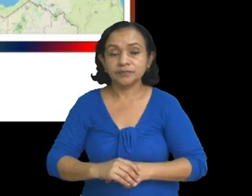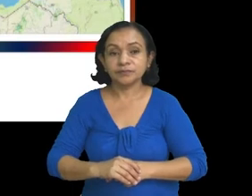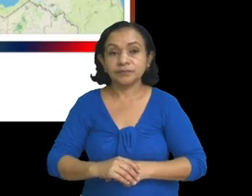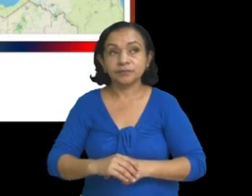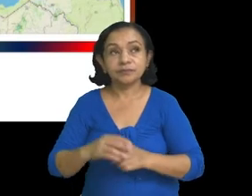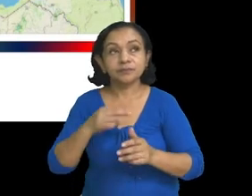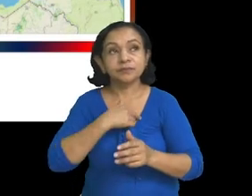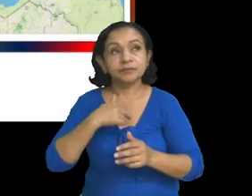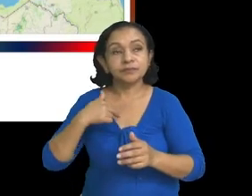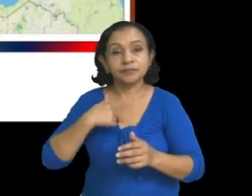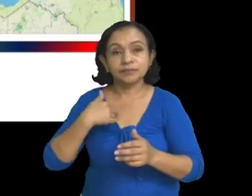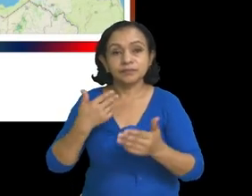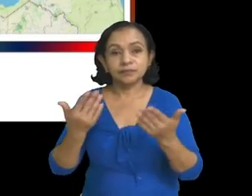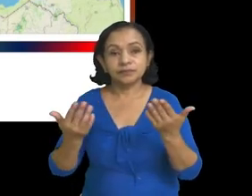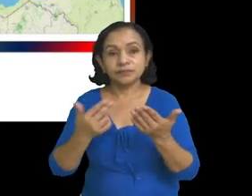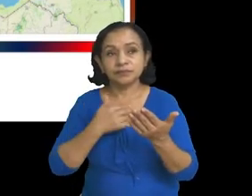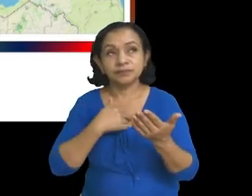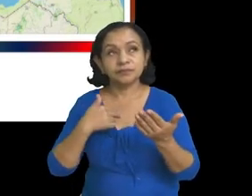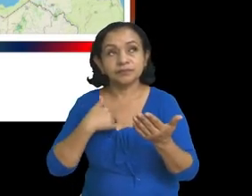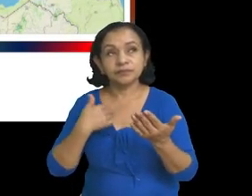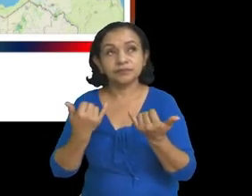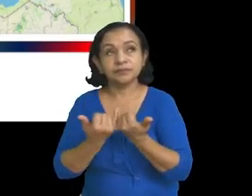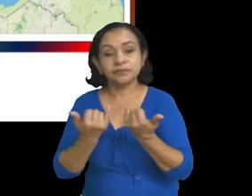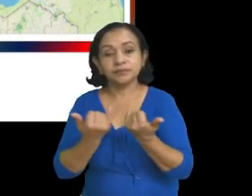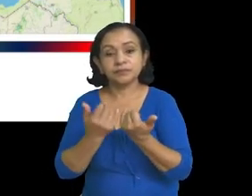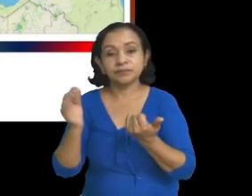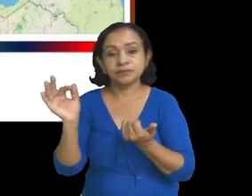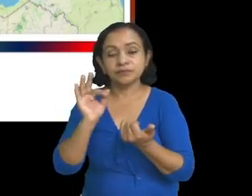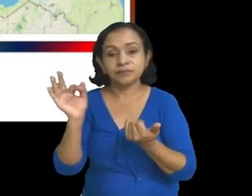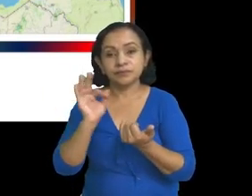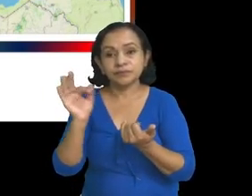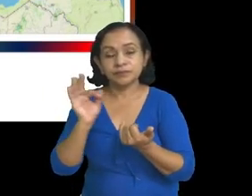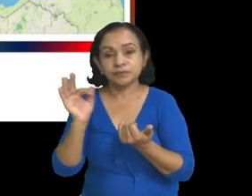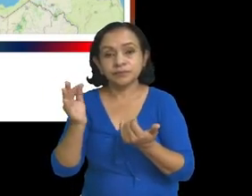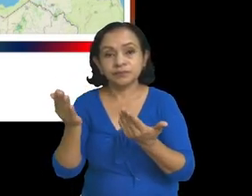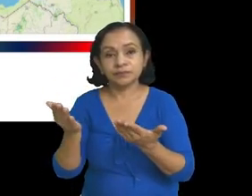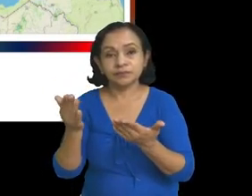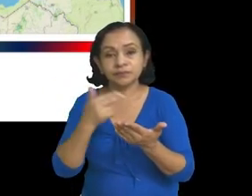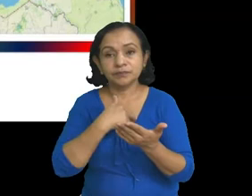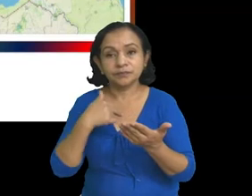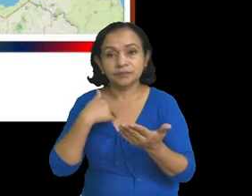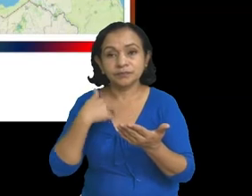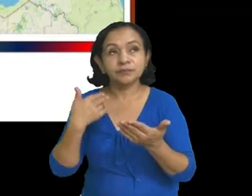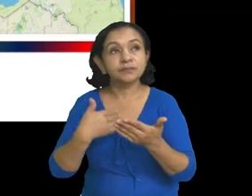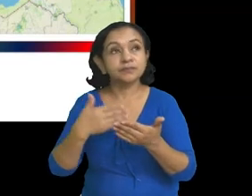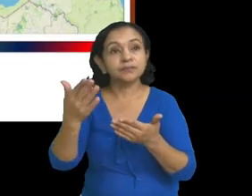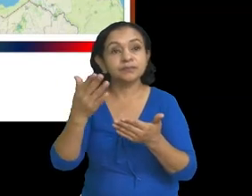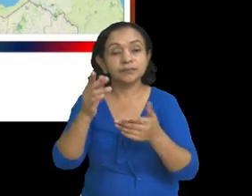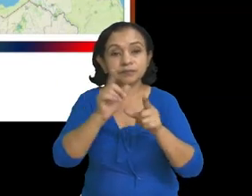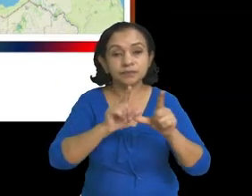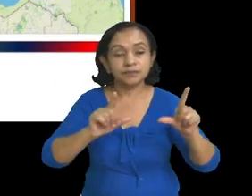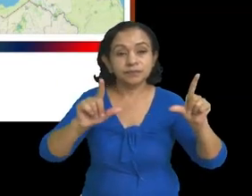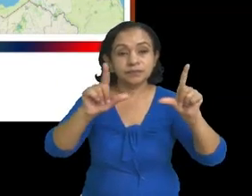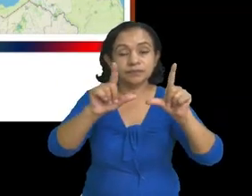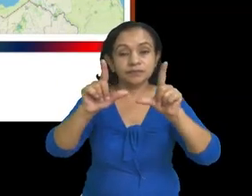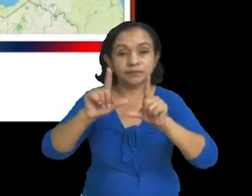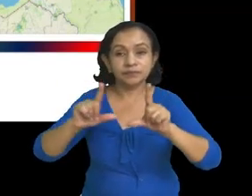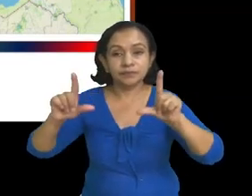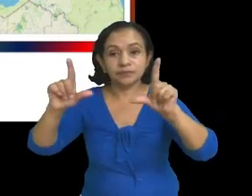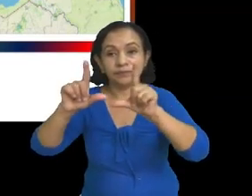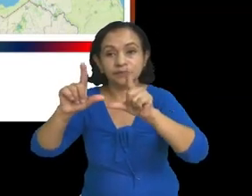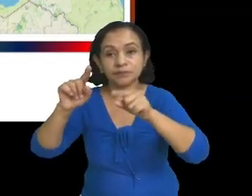Esto se está buscando el mecanismo para lo que es la parte. Bueno, estos son los lugares donde